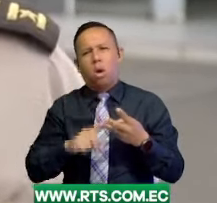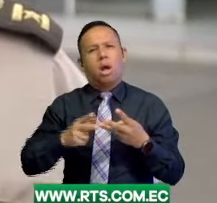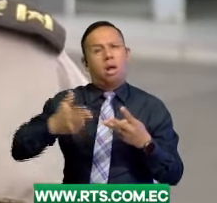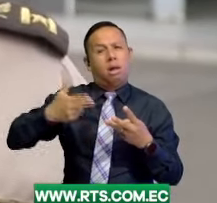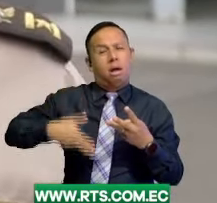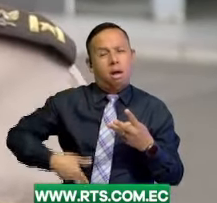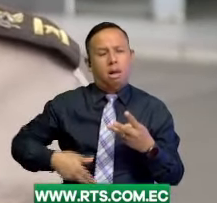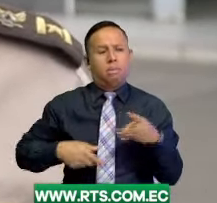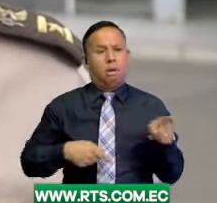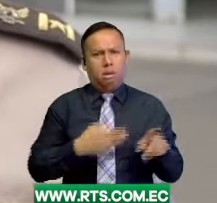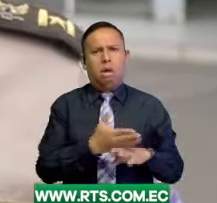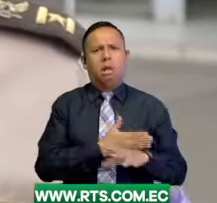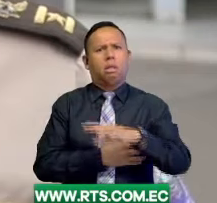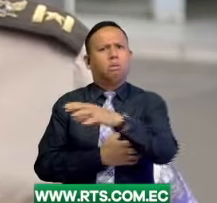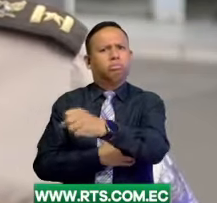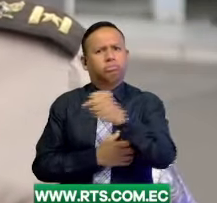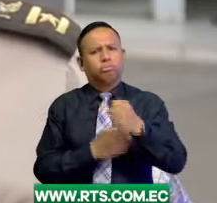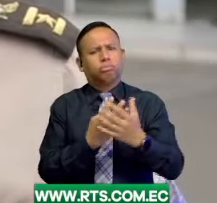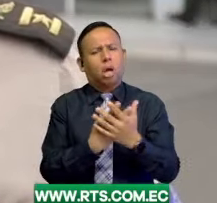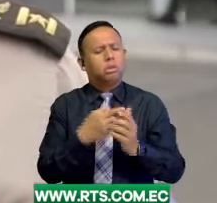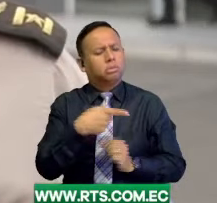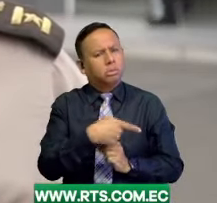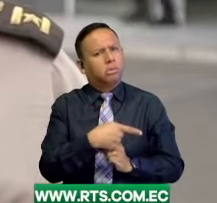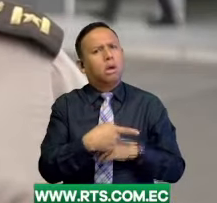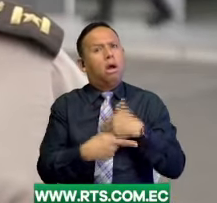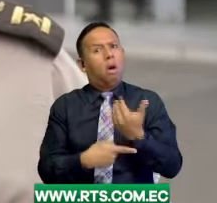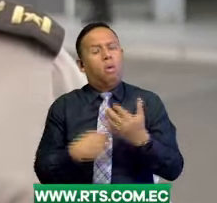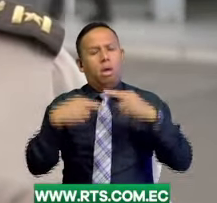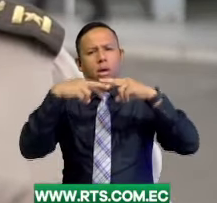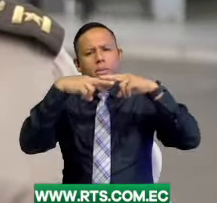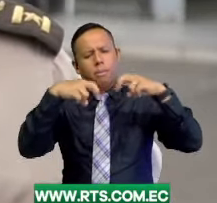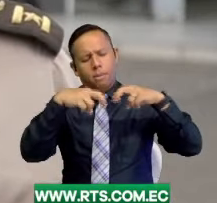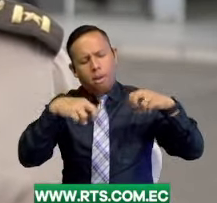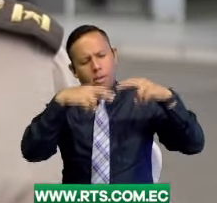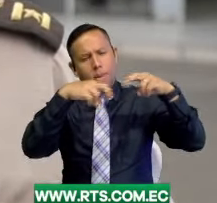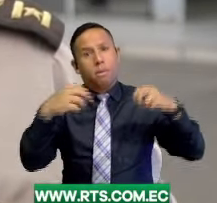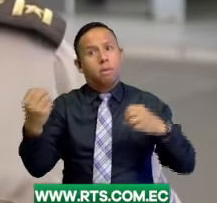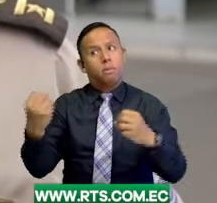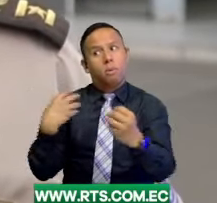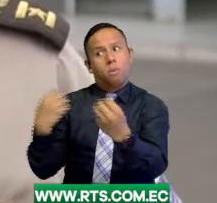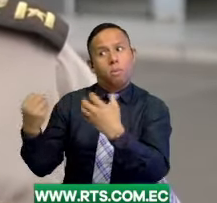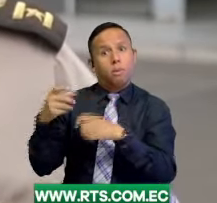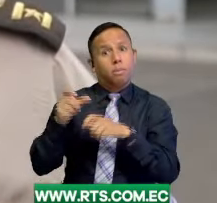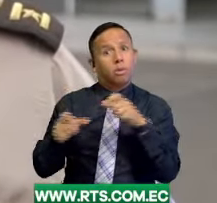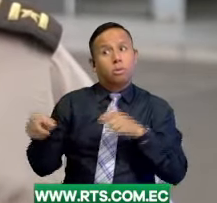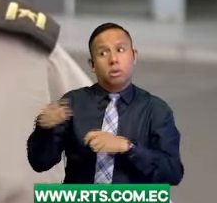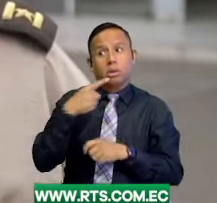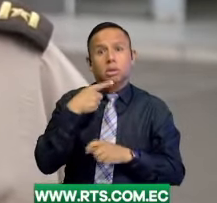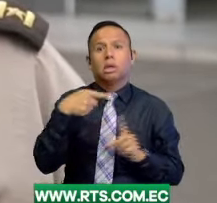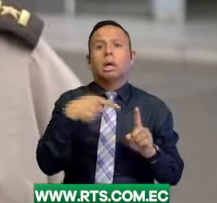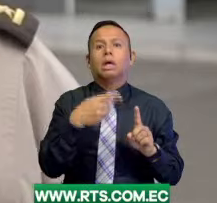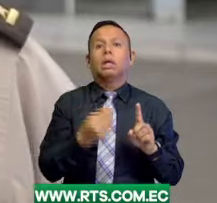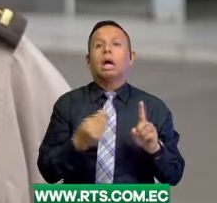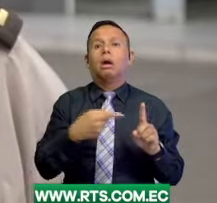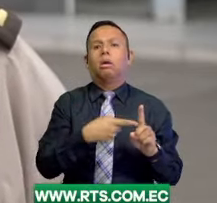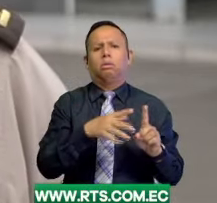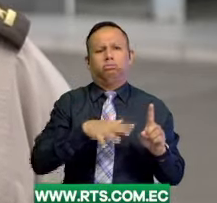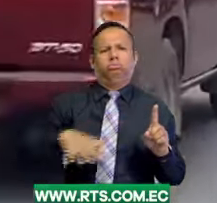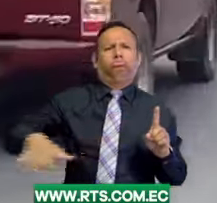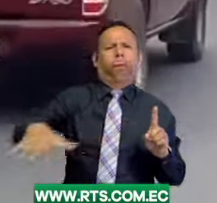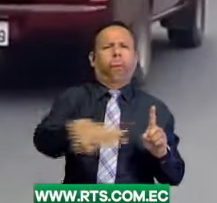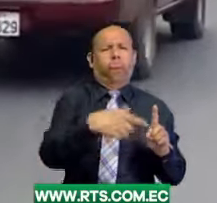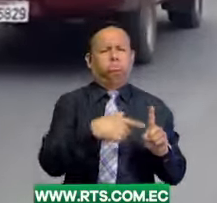armas. Y bueno, haciendo las investigaciones correspondientes, indica muchos del sector que él se dedicaba a cometer varios